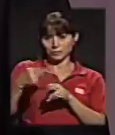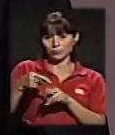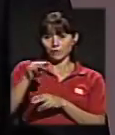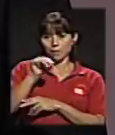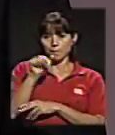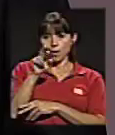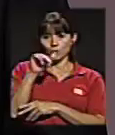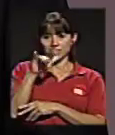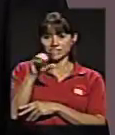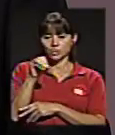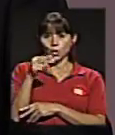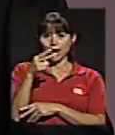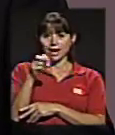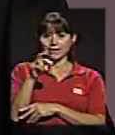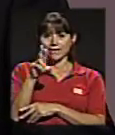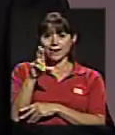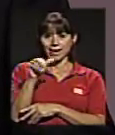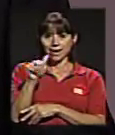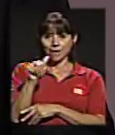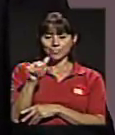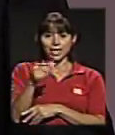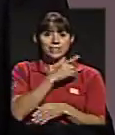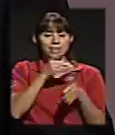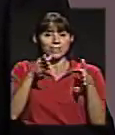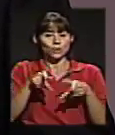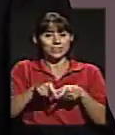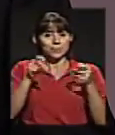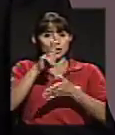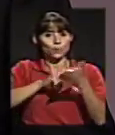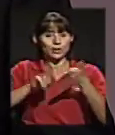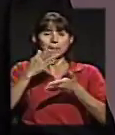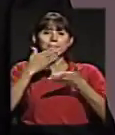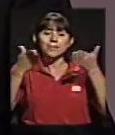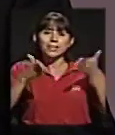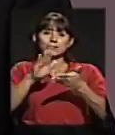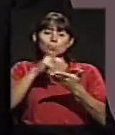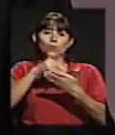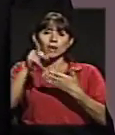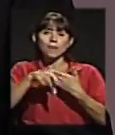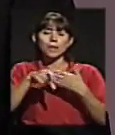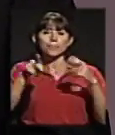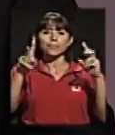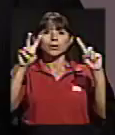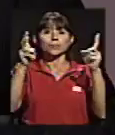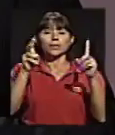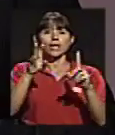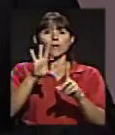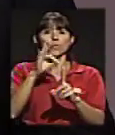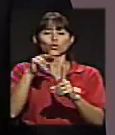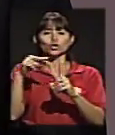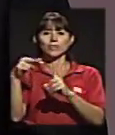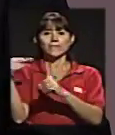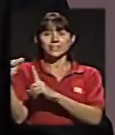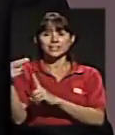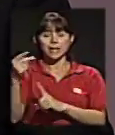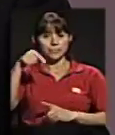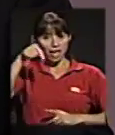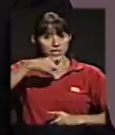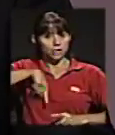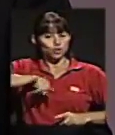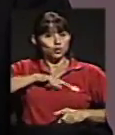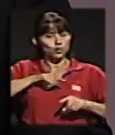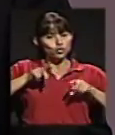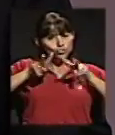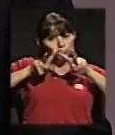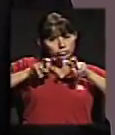Mauricio Herrera, director del semanario Universidad, y le doy la bienvenida a su programa Puntos de Vista, en el que profundizamos en el principal